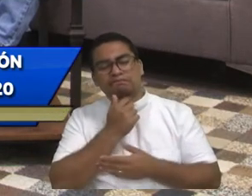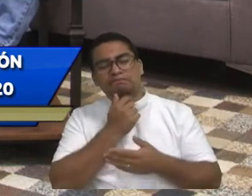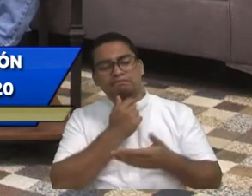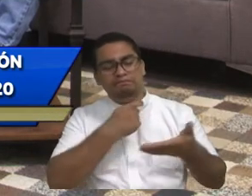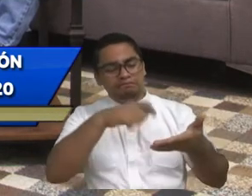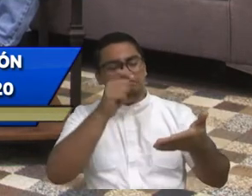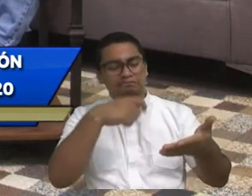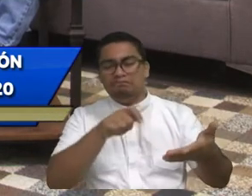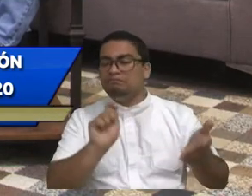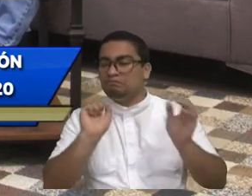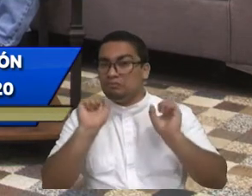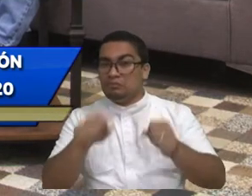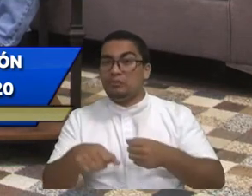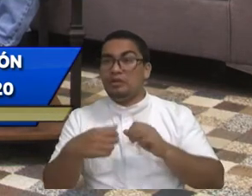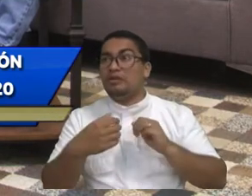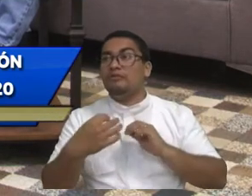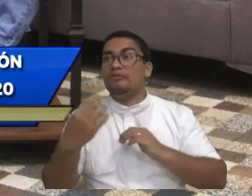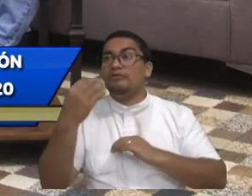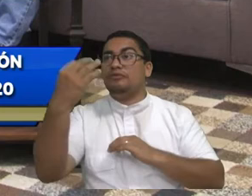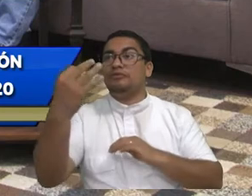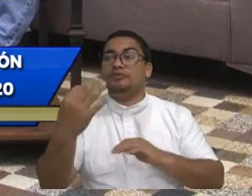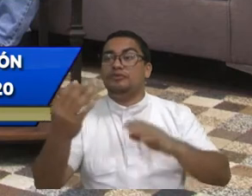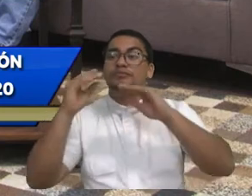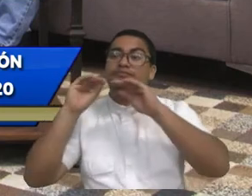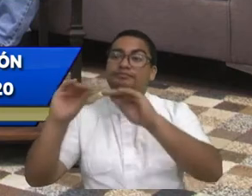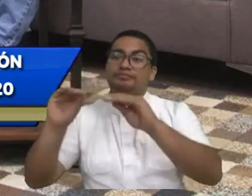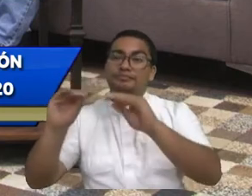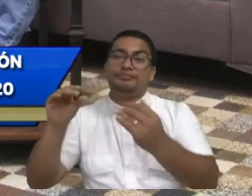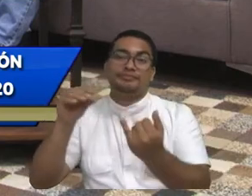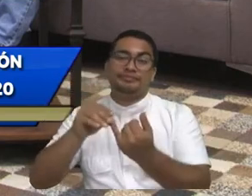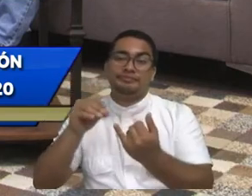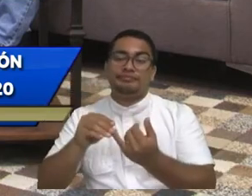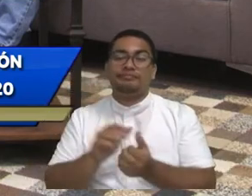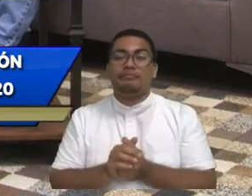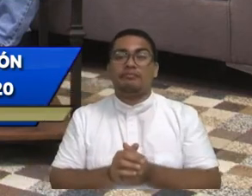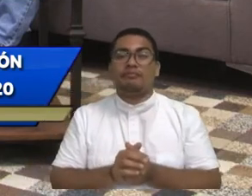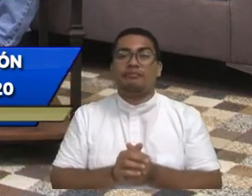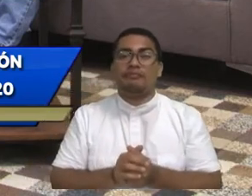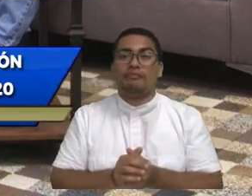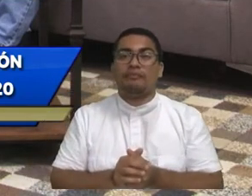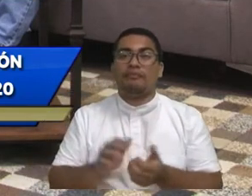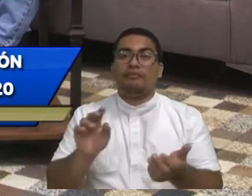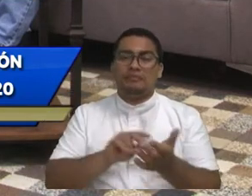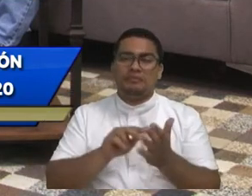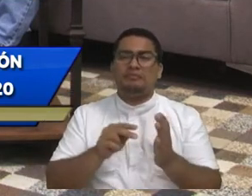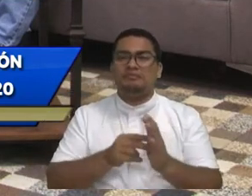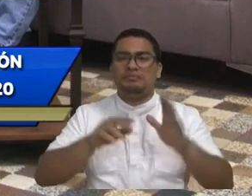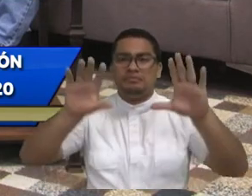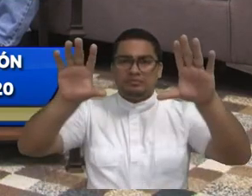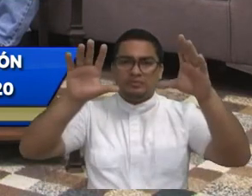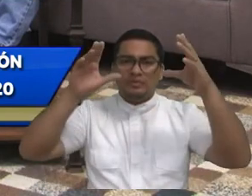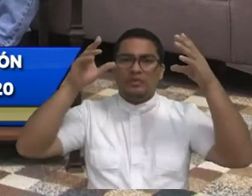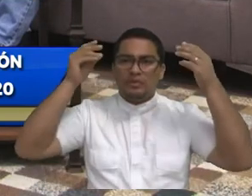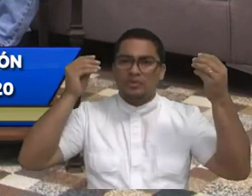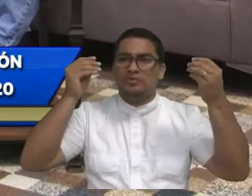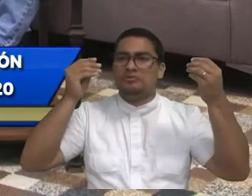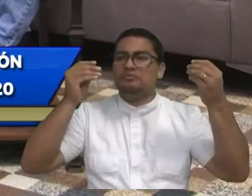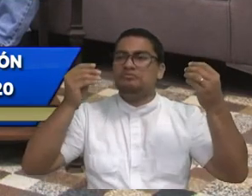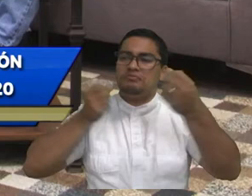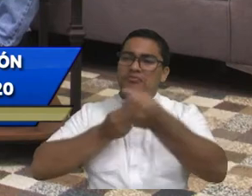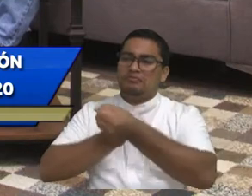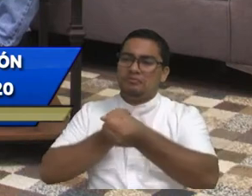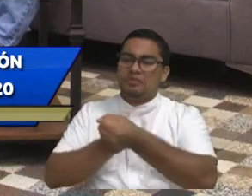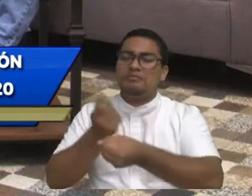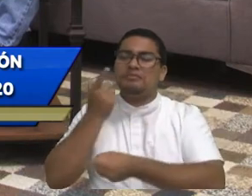procesos de capacitación de formación en educación técnica para y estamos dando pues cursos complementarios que tienen que ver con cómo